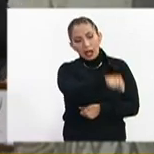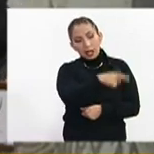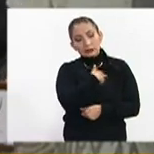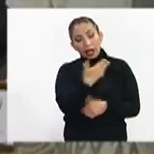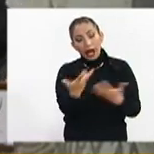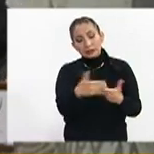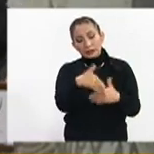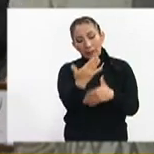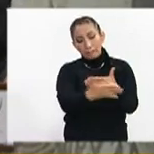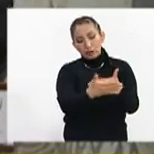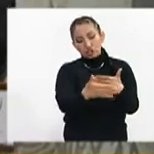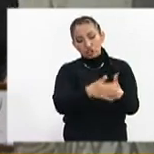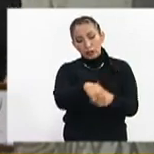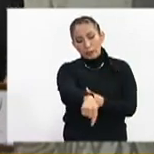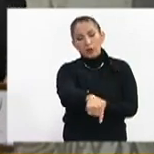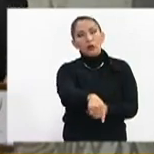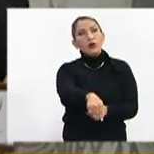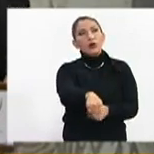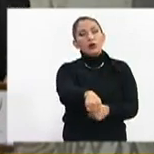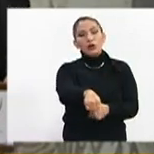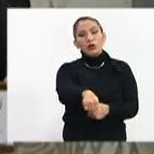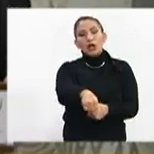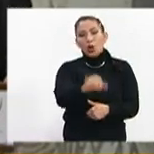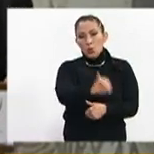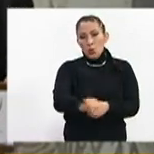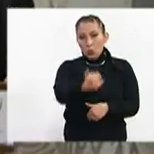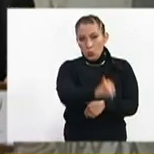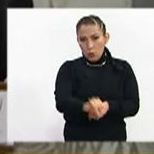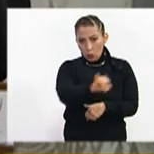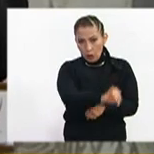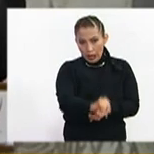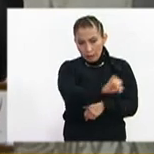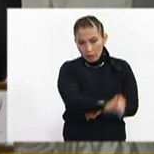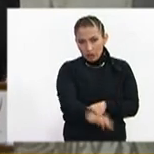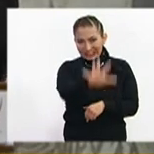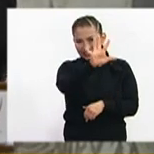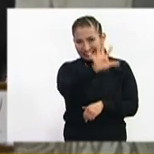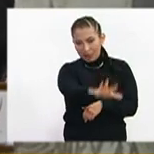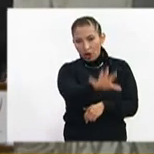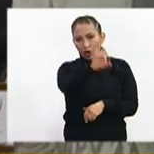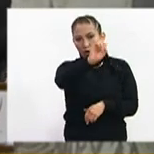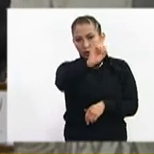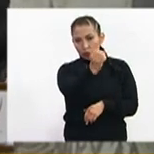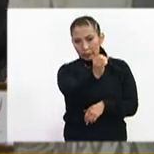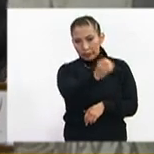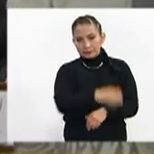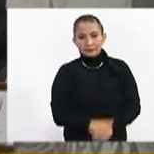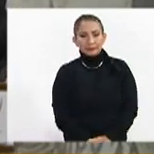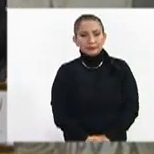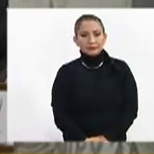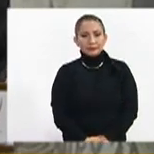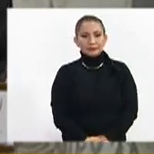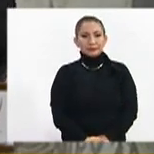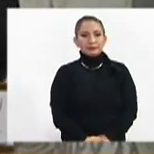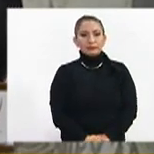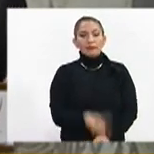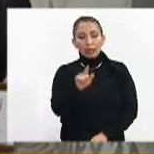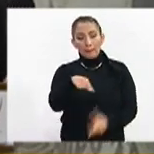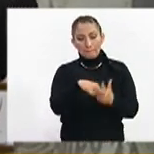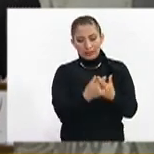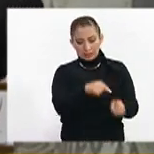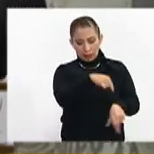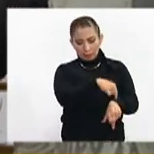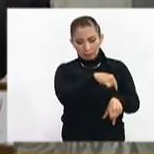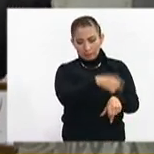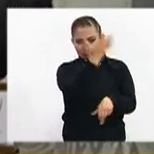se realizará el próximo jueves 5 de octubre. Iniciará